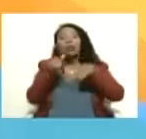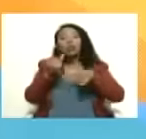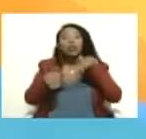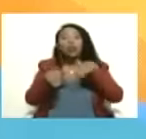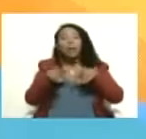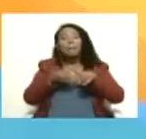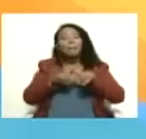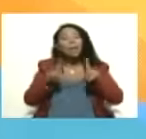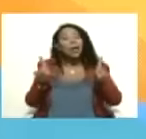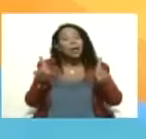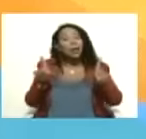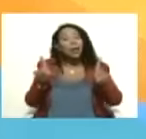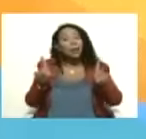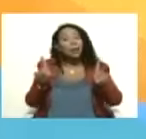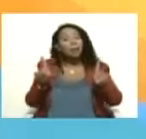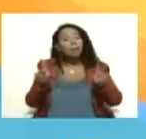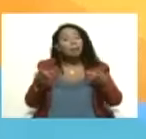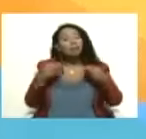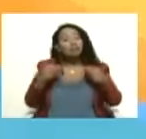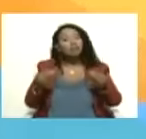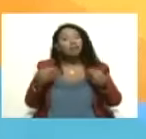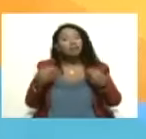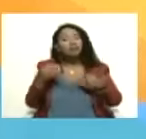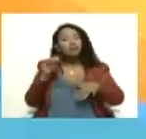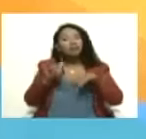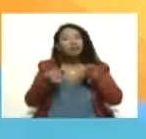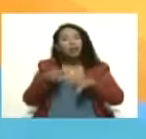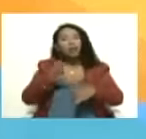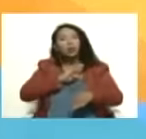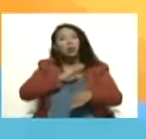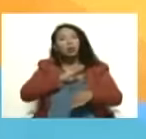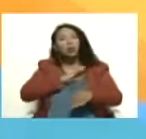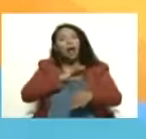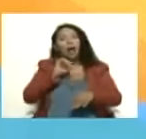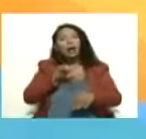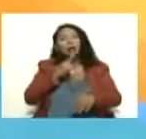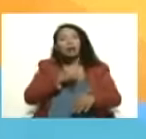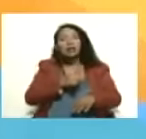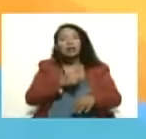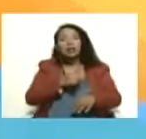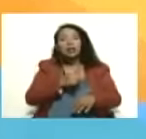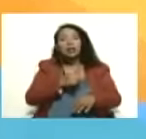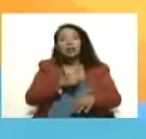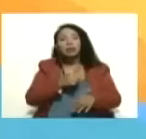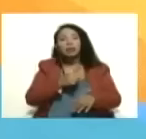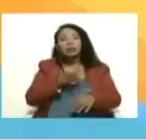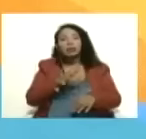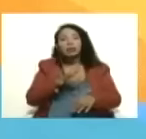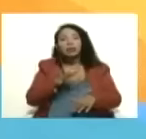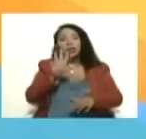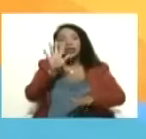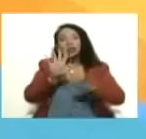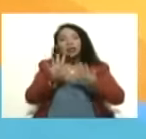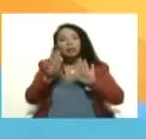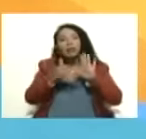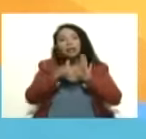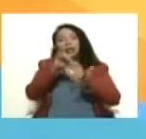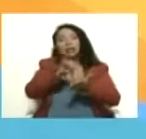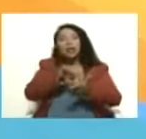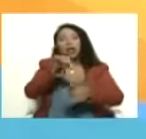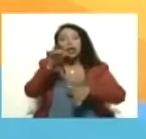pero para la elección propiamente dicha son casi 15000 centros